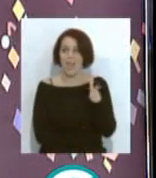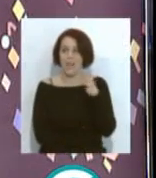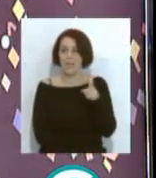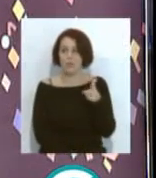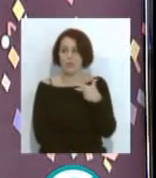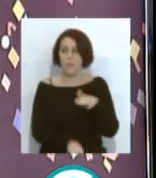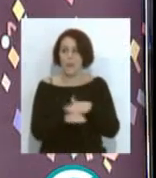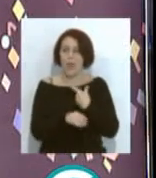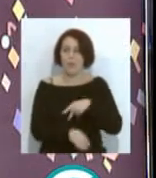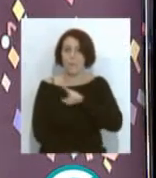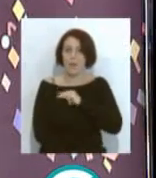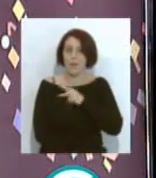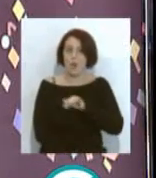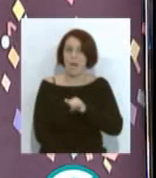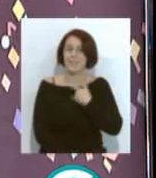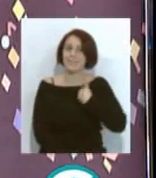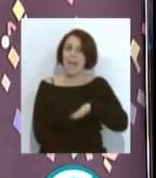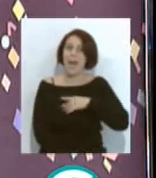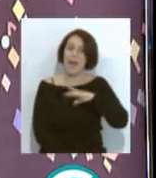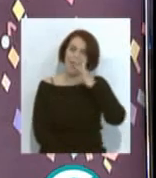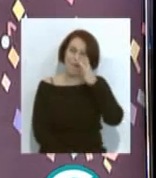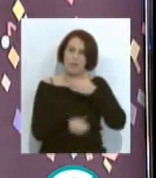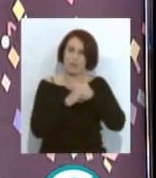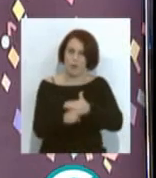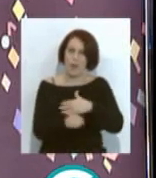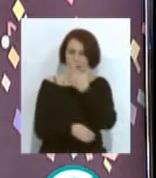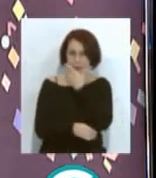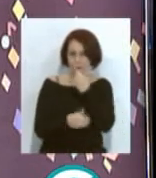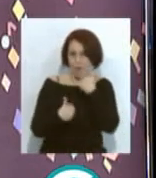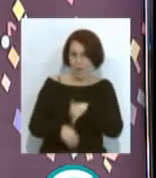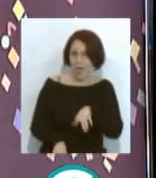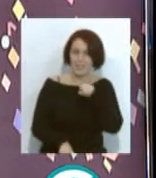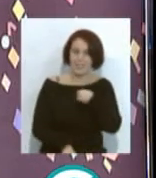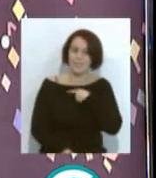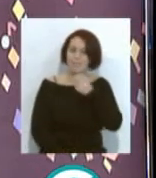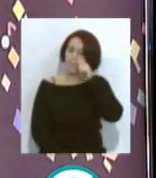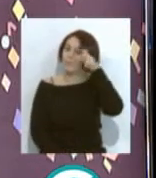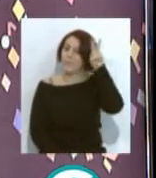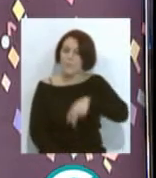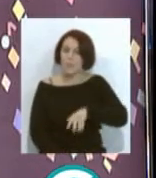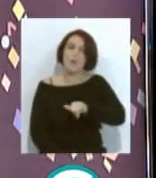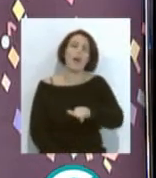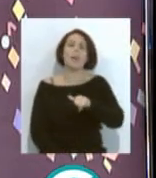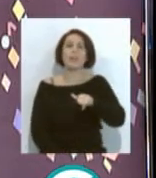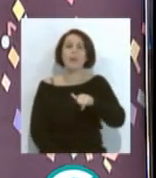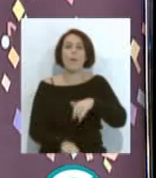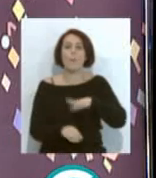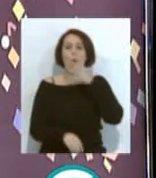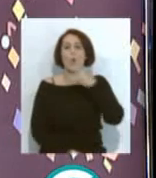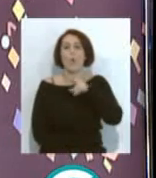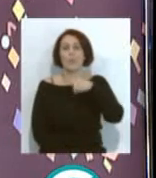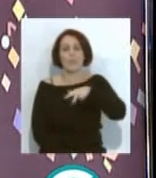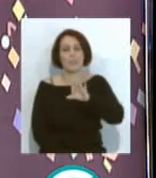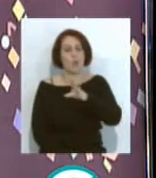de cara a los méritos que tiene el carnaval sobradamente conocidos, el que obtenga ese reconocimiento por parte de la UNESCO,